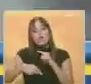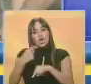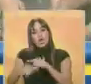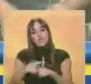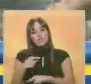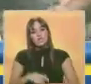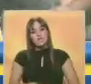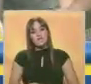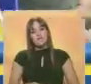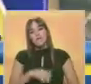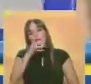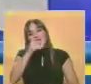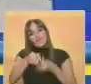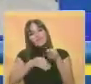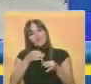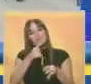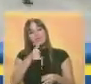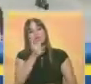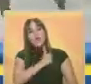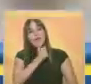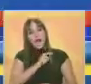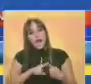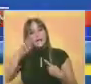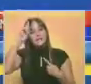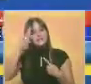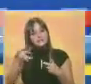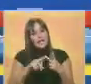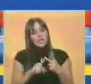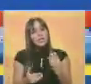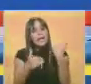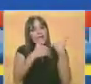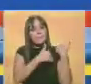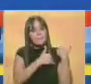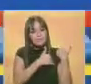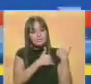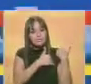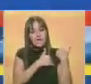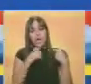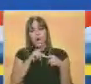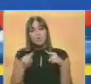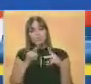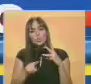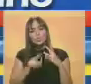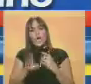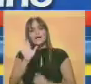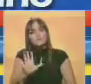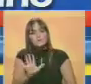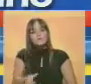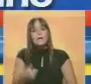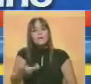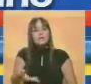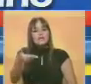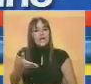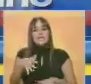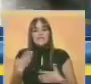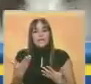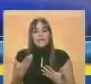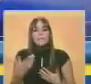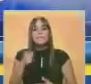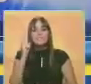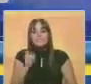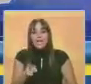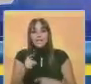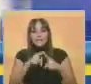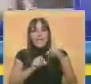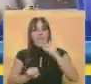día, con temas que van desde la tolerancia, respeto, responsabilidad, entre otros, hasta lo más importantes como lo son tips